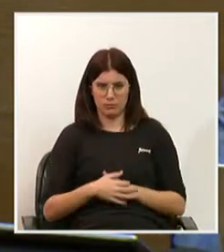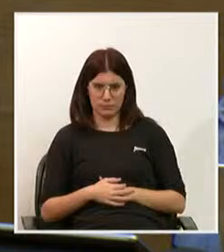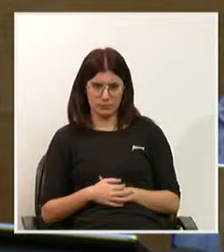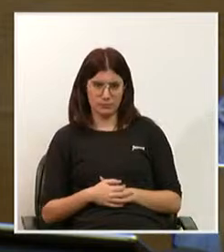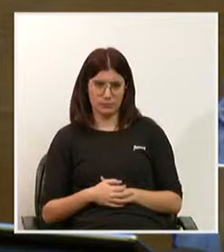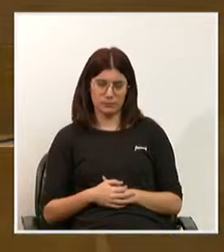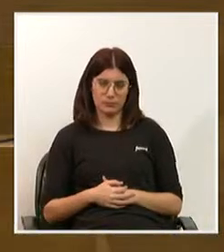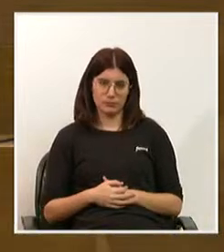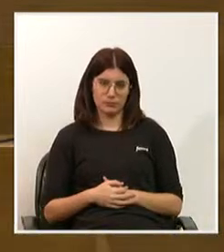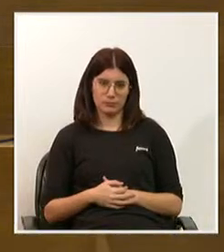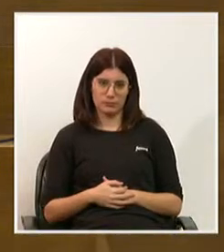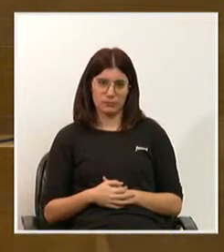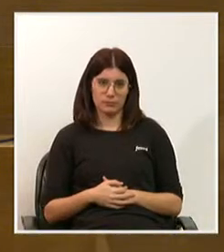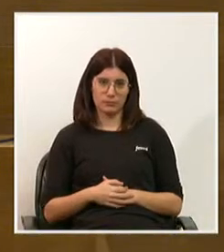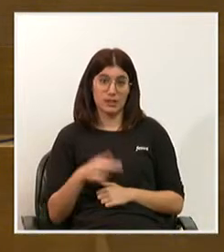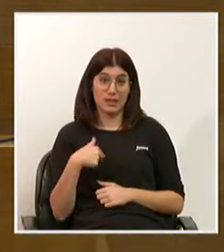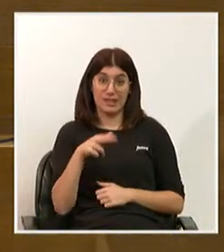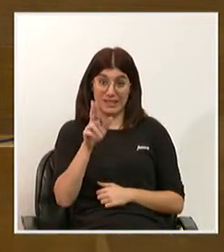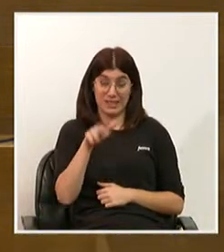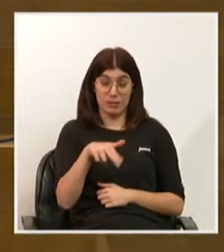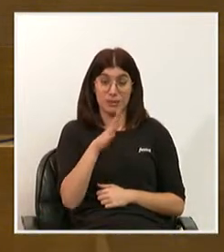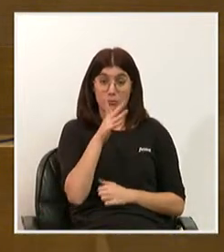en y